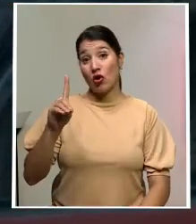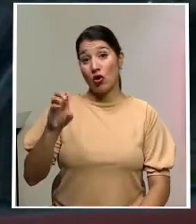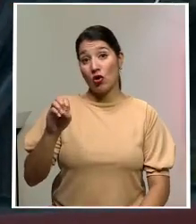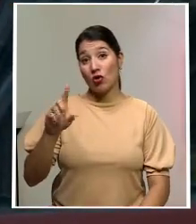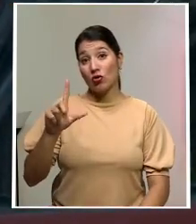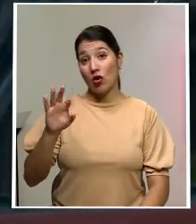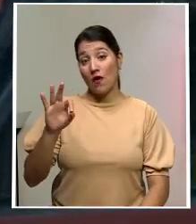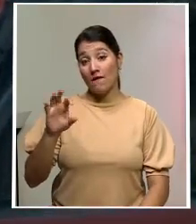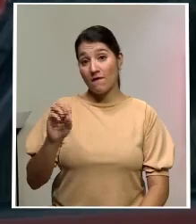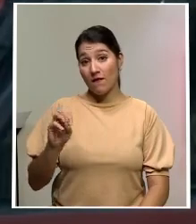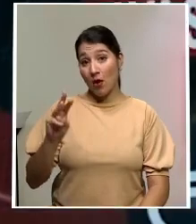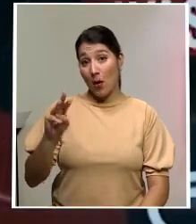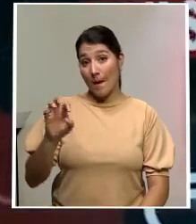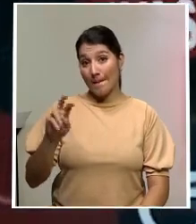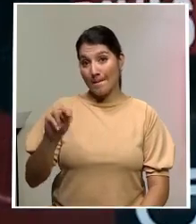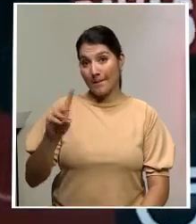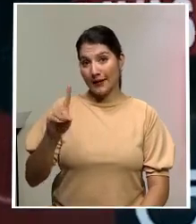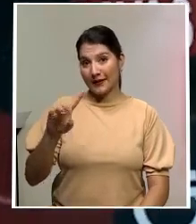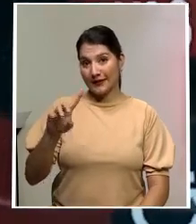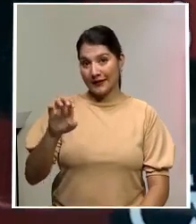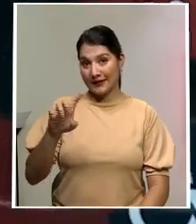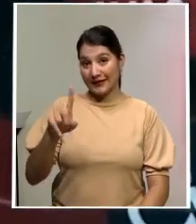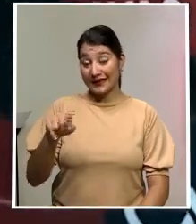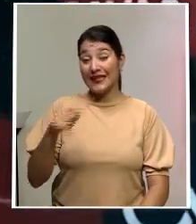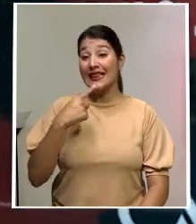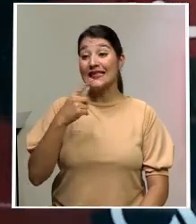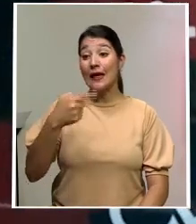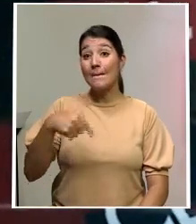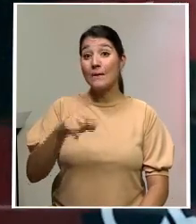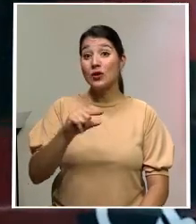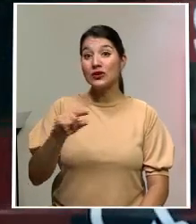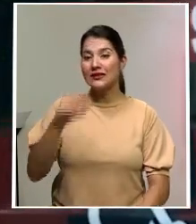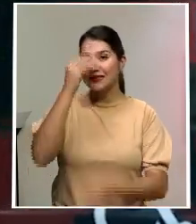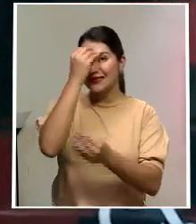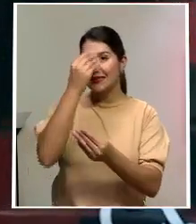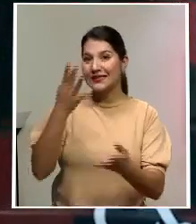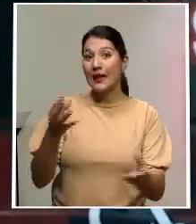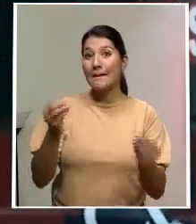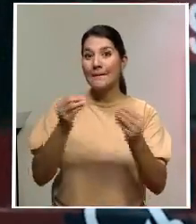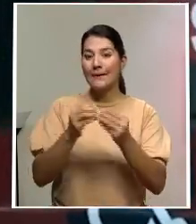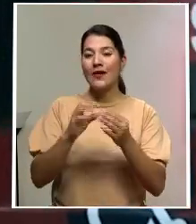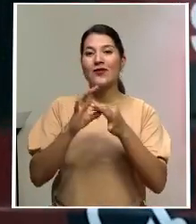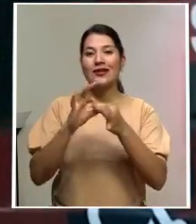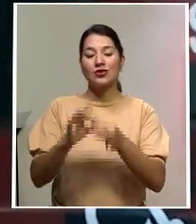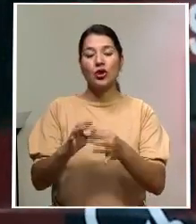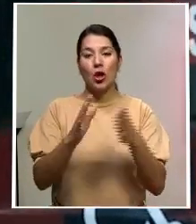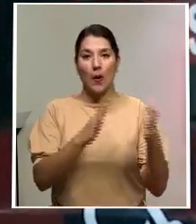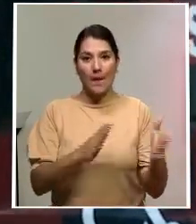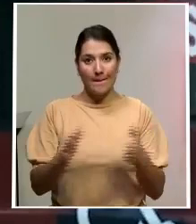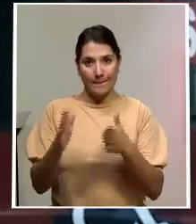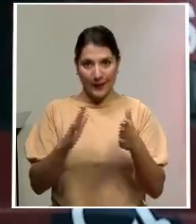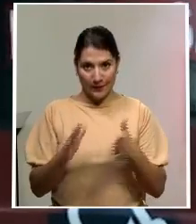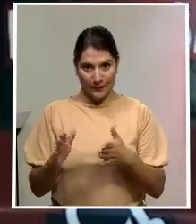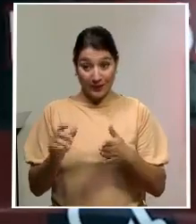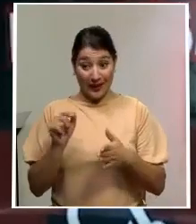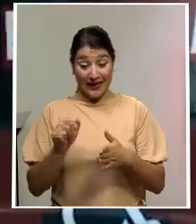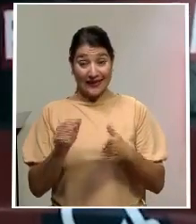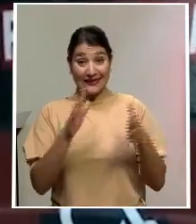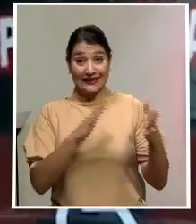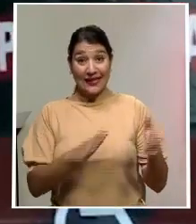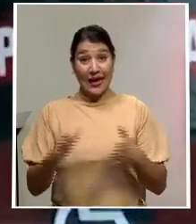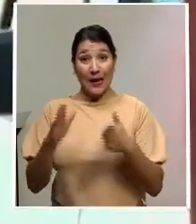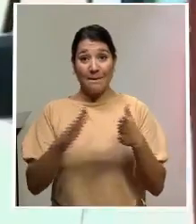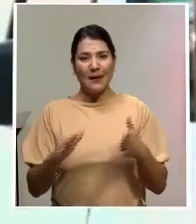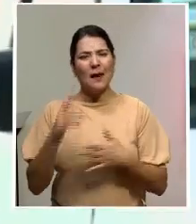a conocer más detalles de información sobre la implementación de este plan. Se trata de un plan para el reordenamiento